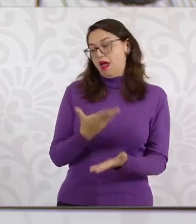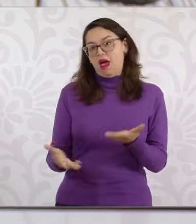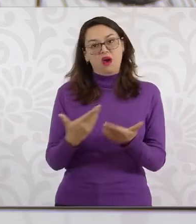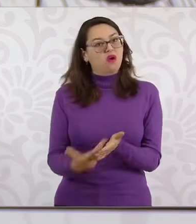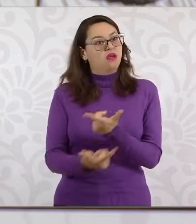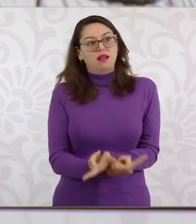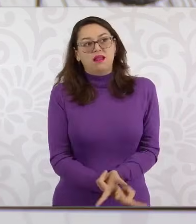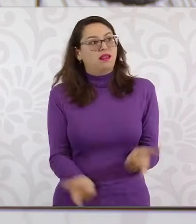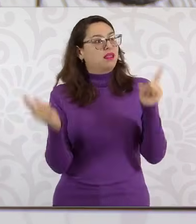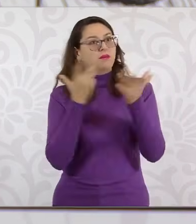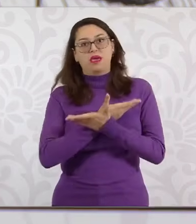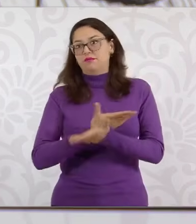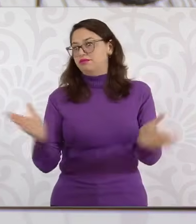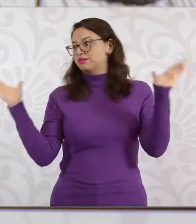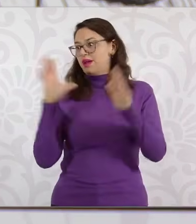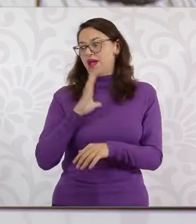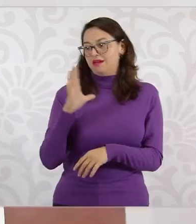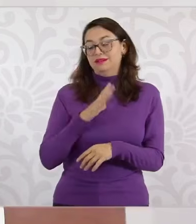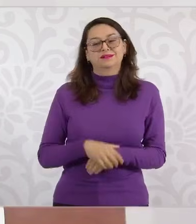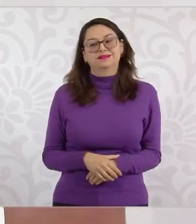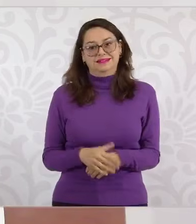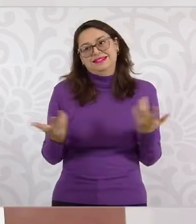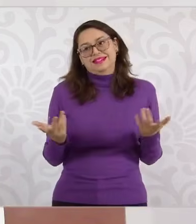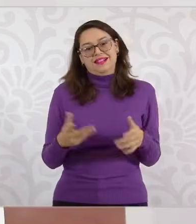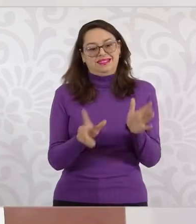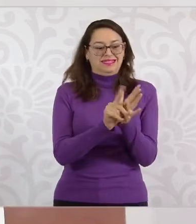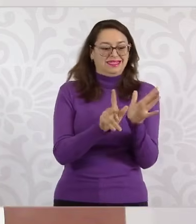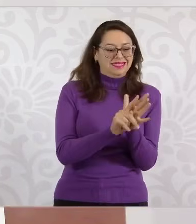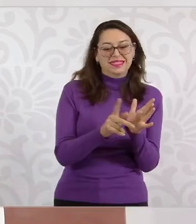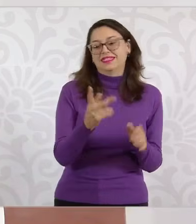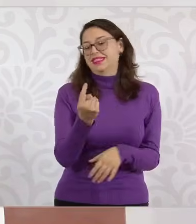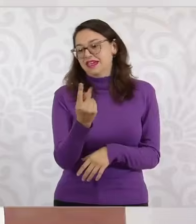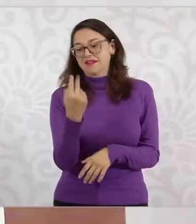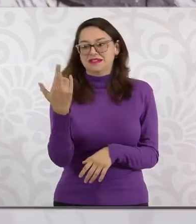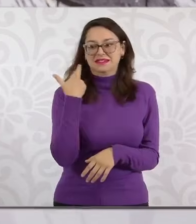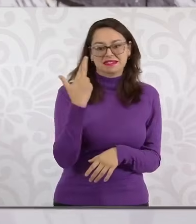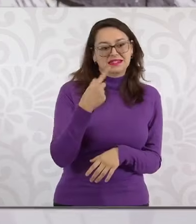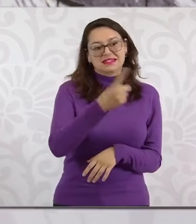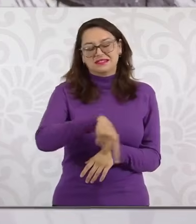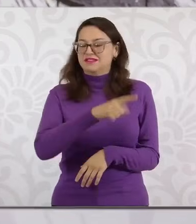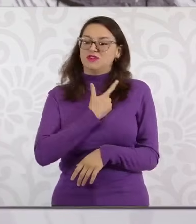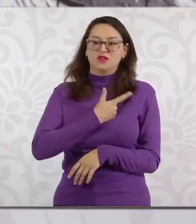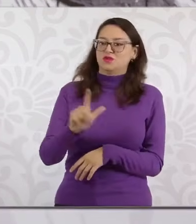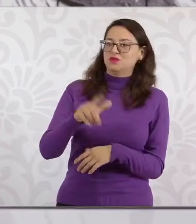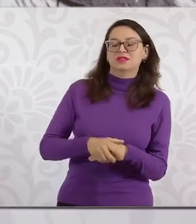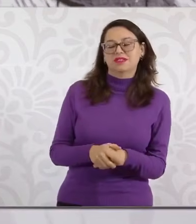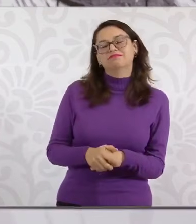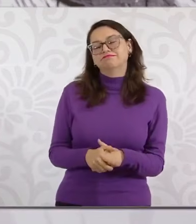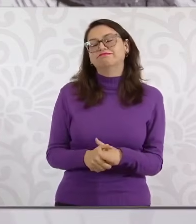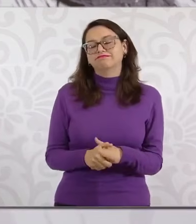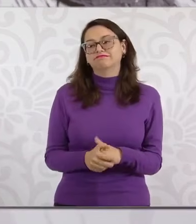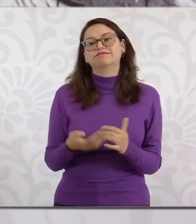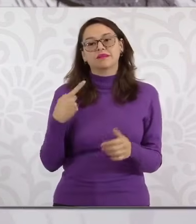que solo permaneciera ellos, que no hubiera ni medios públicos ni medios alternativos.